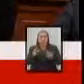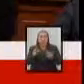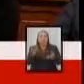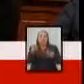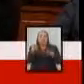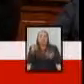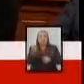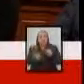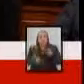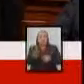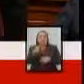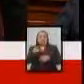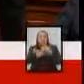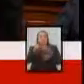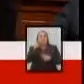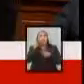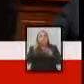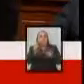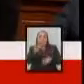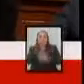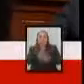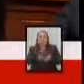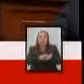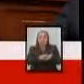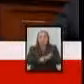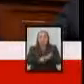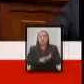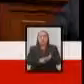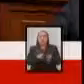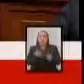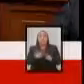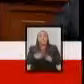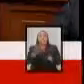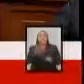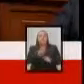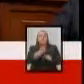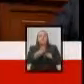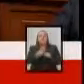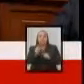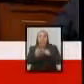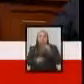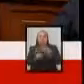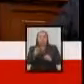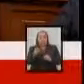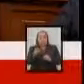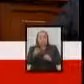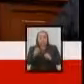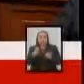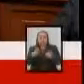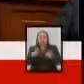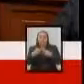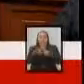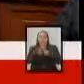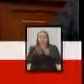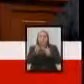herramienta jurídica a la Superintendencia de Banca y Seguro. Pero, presidente, con estas modificaciones, si